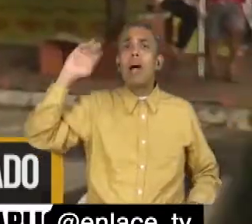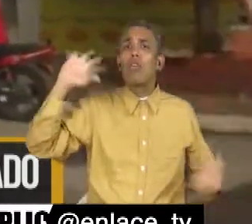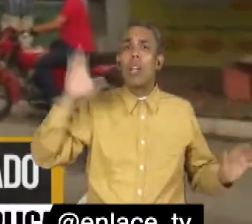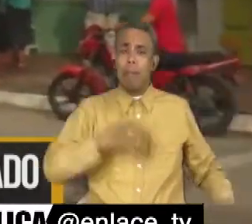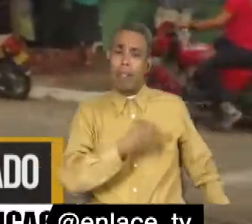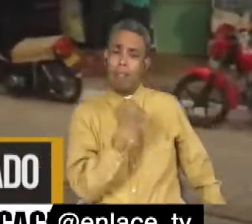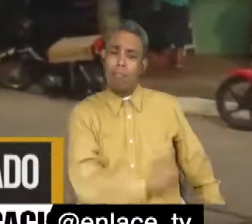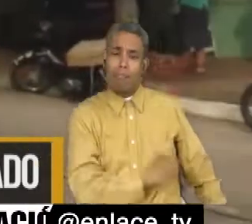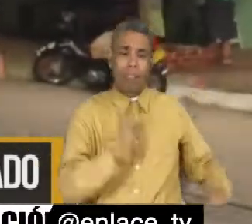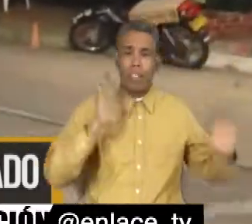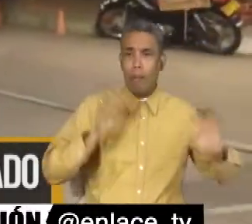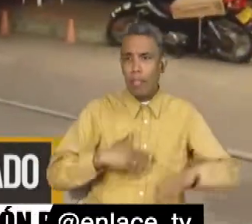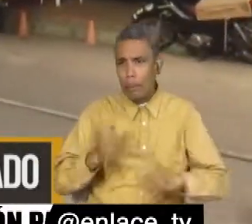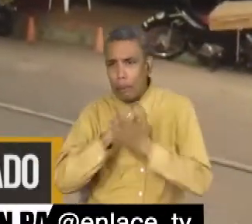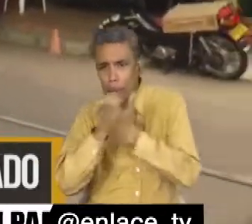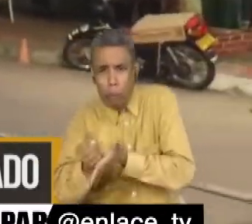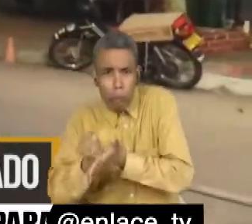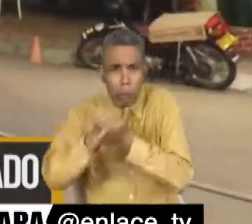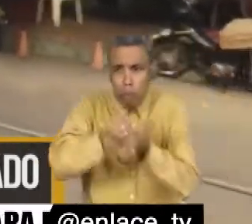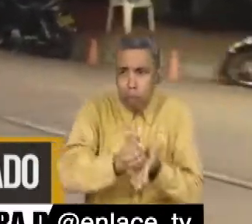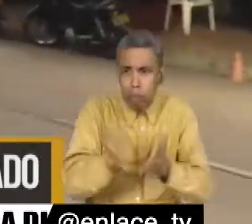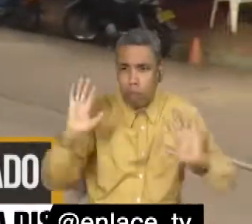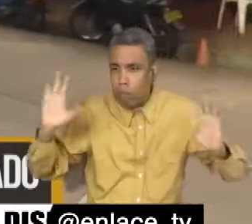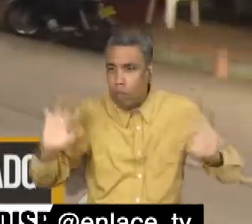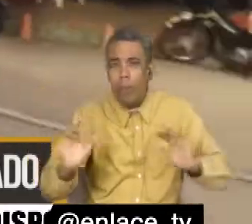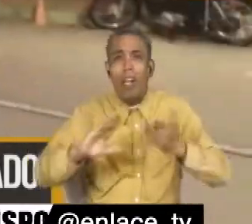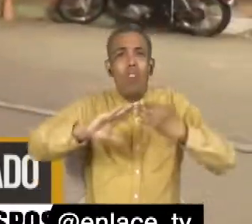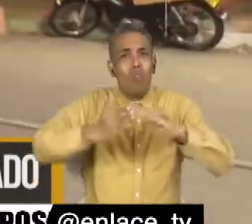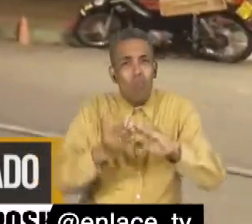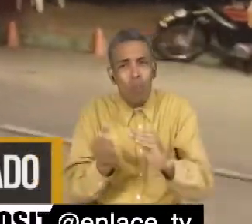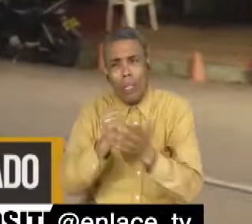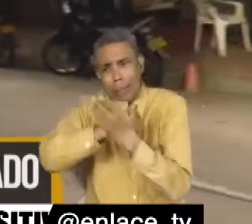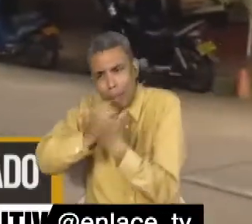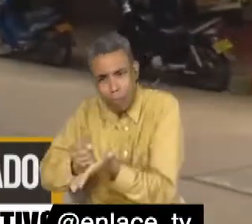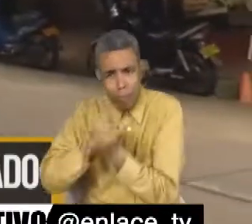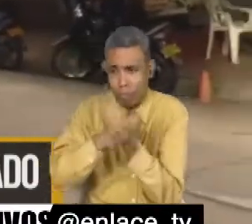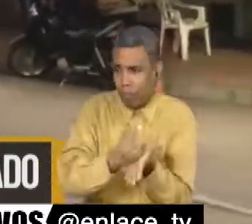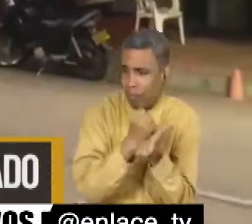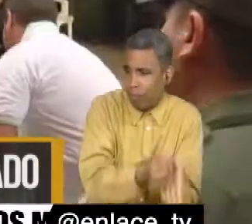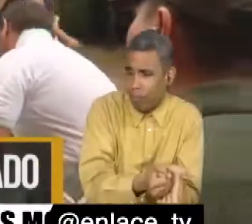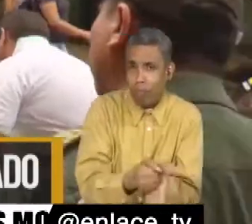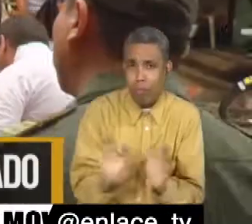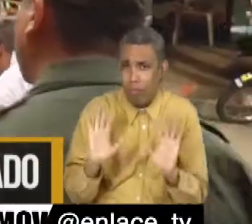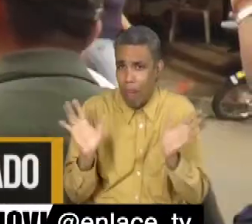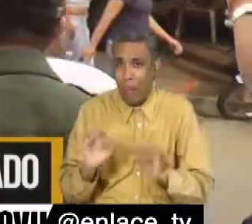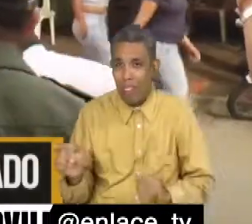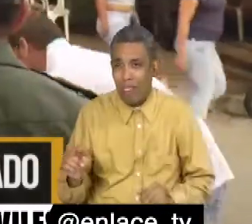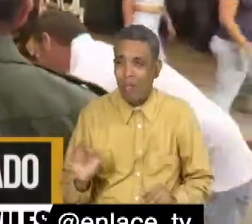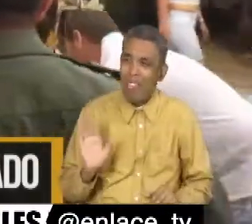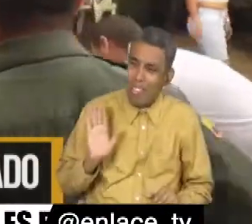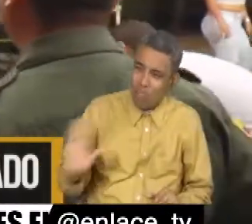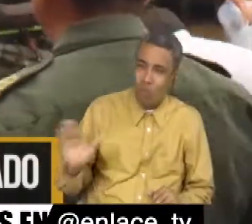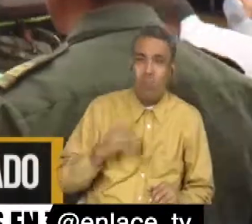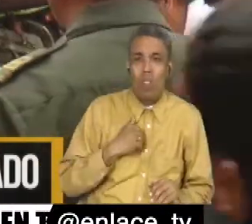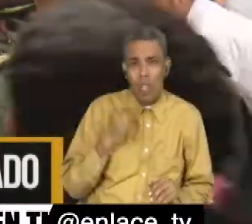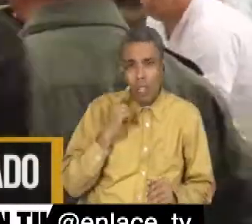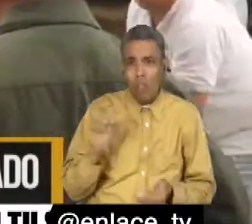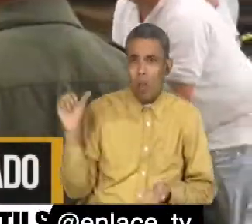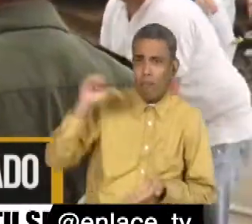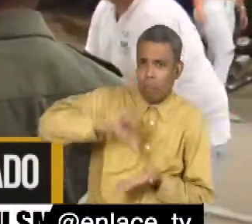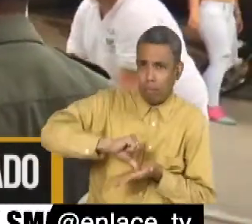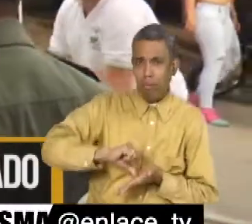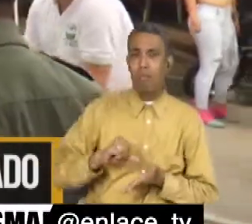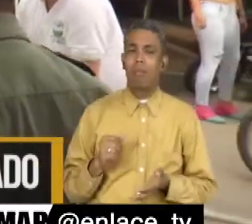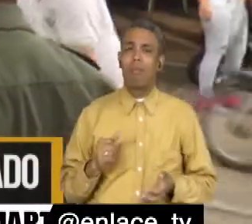portan armamento, es un personal que se acerca a la comunidad, son hijos del municipio de Puerto Wilches. Bueno, sin lugar a dudas, como